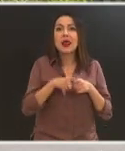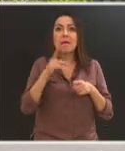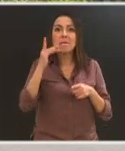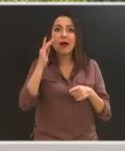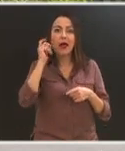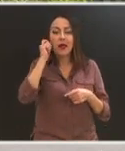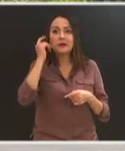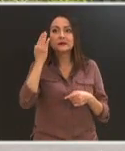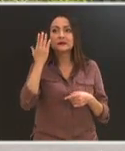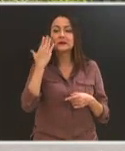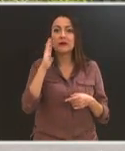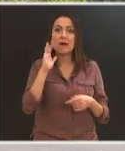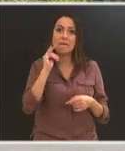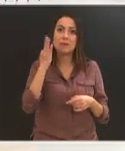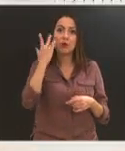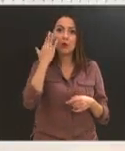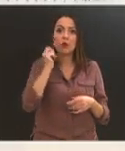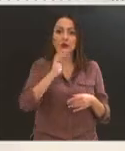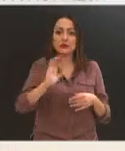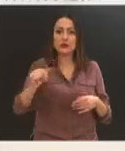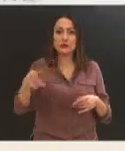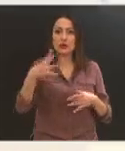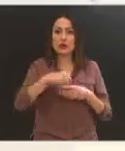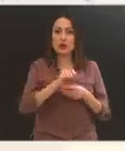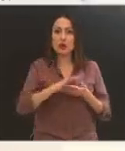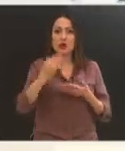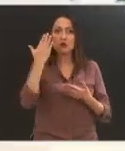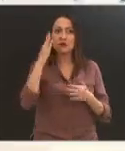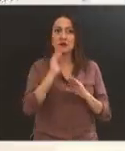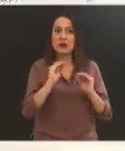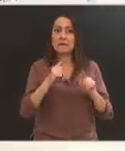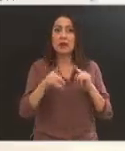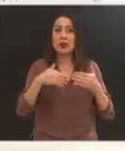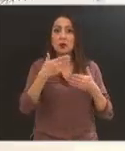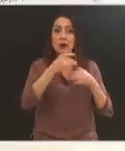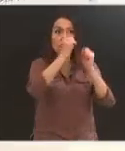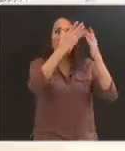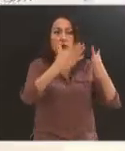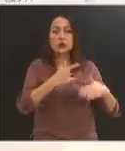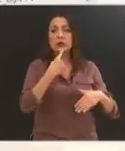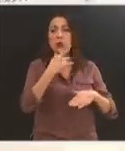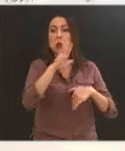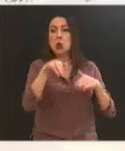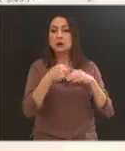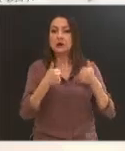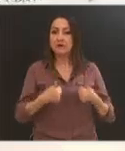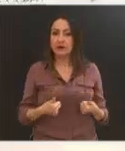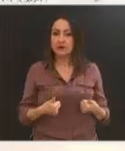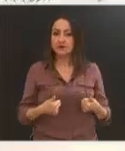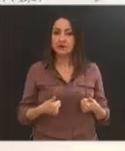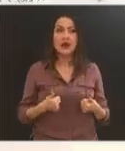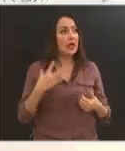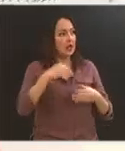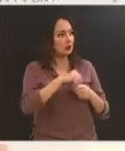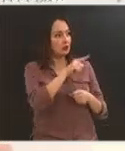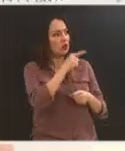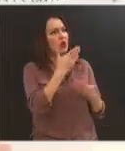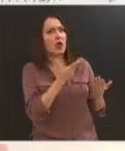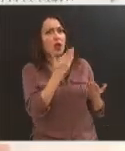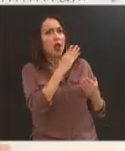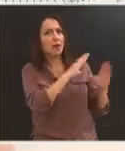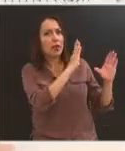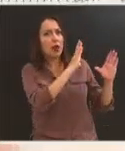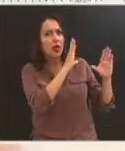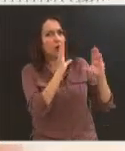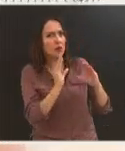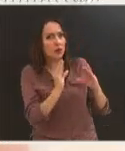preocupada porque los niños estaban aquí en la escuela y no sabíamos nada, pero después la maestra nos dijo que todo estaba bien. ¿Ellos estaban en qué turno? En